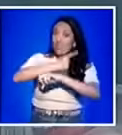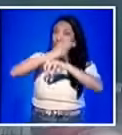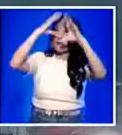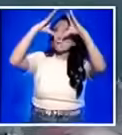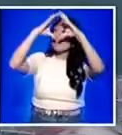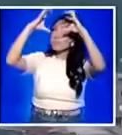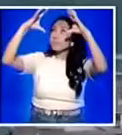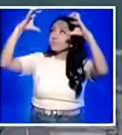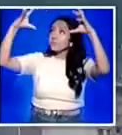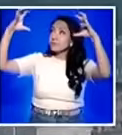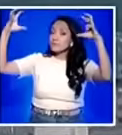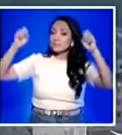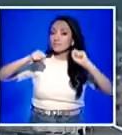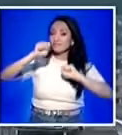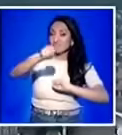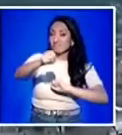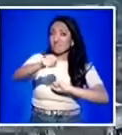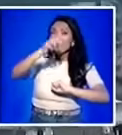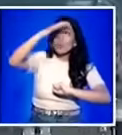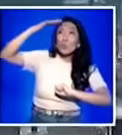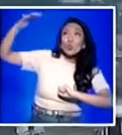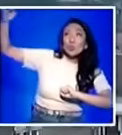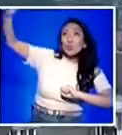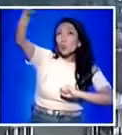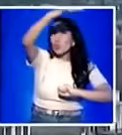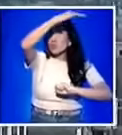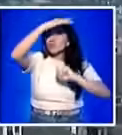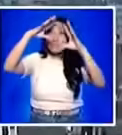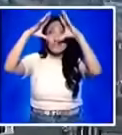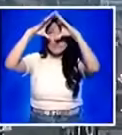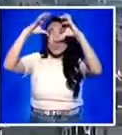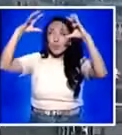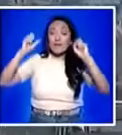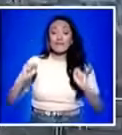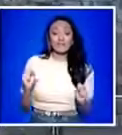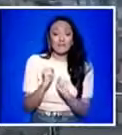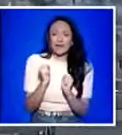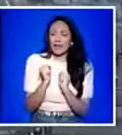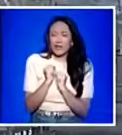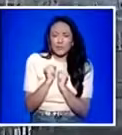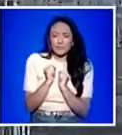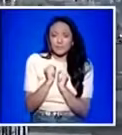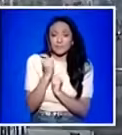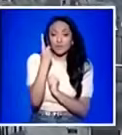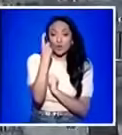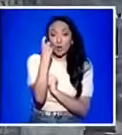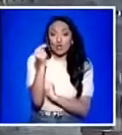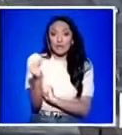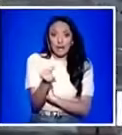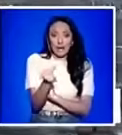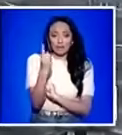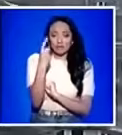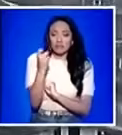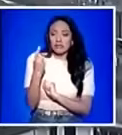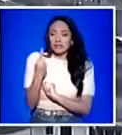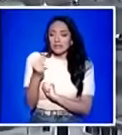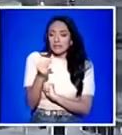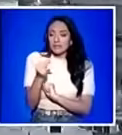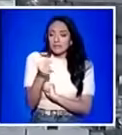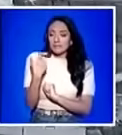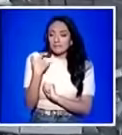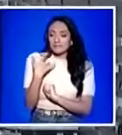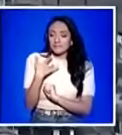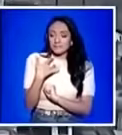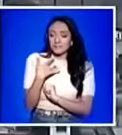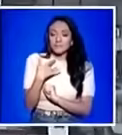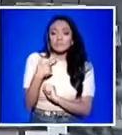capital. Cielo completamente nublado, hace bastante frío, estamos con 11 grados de temperatura. Según el INAMI, habrá una